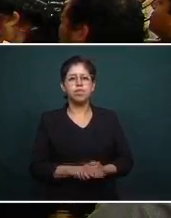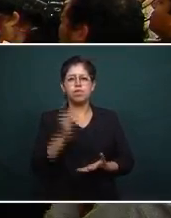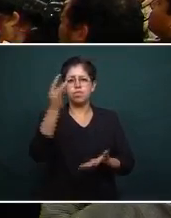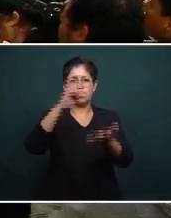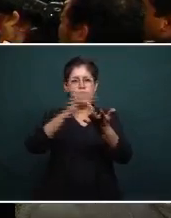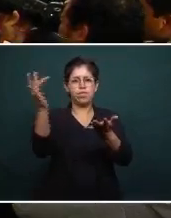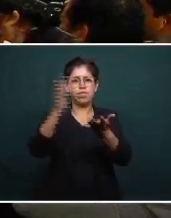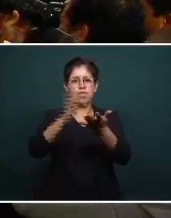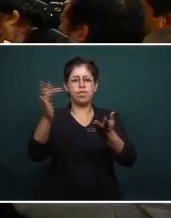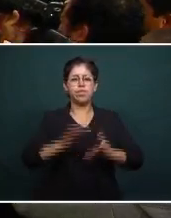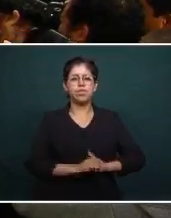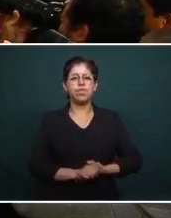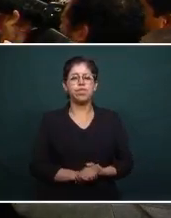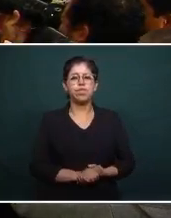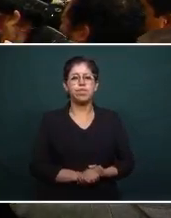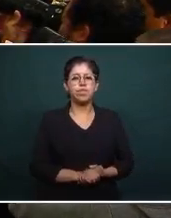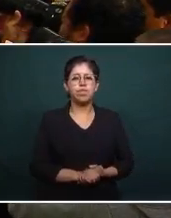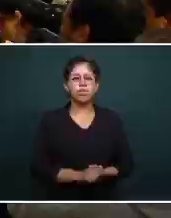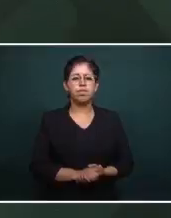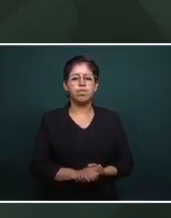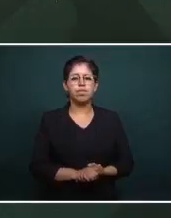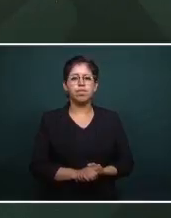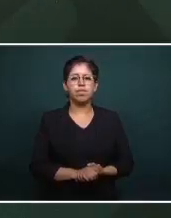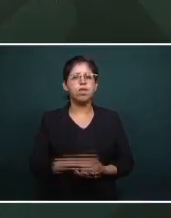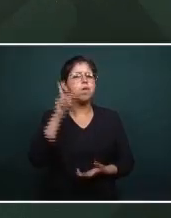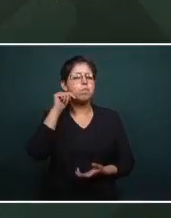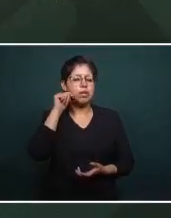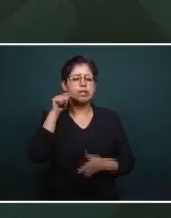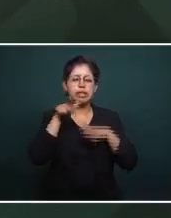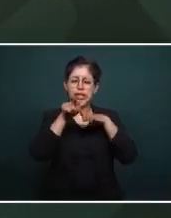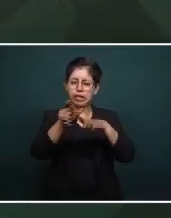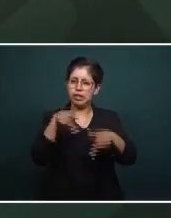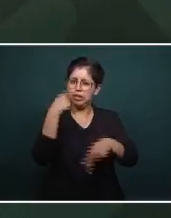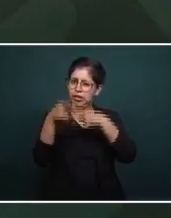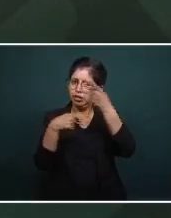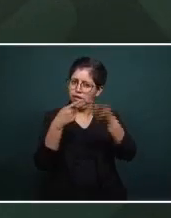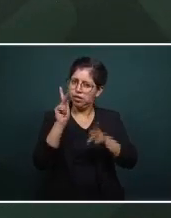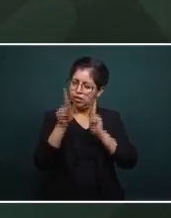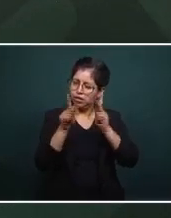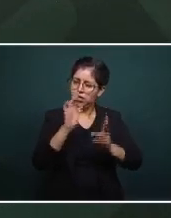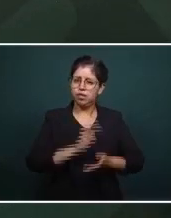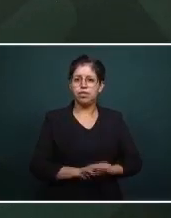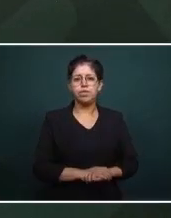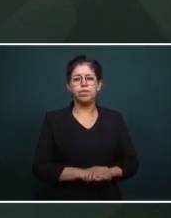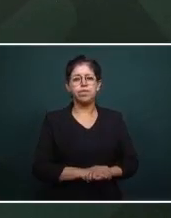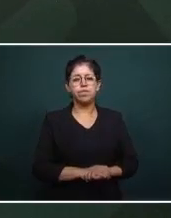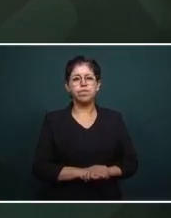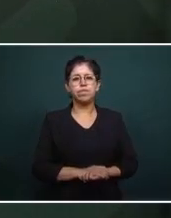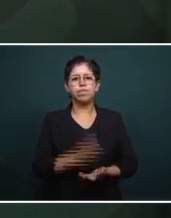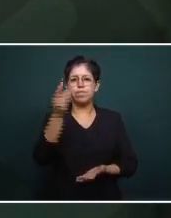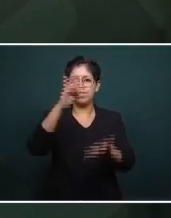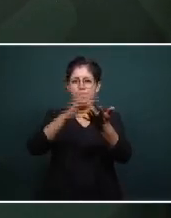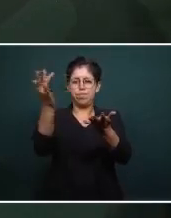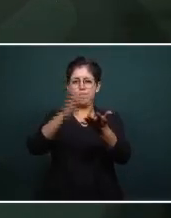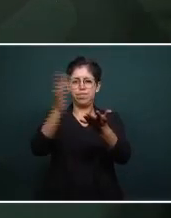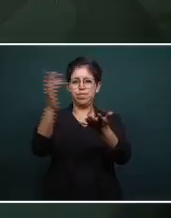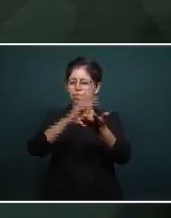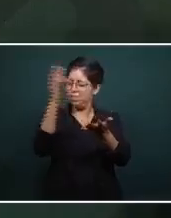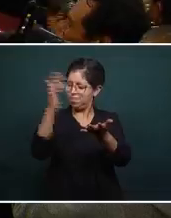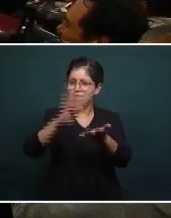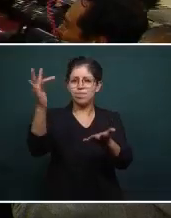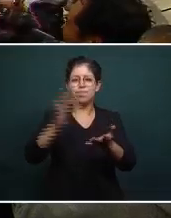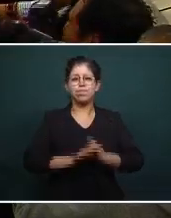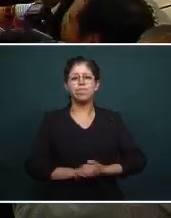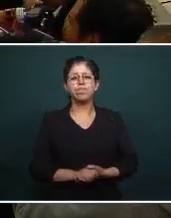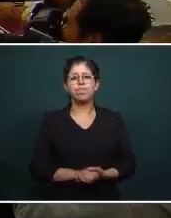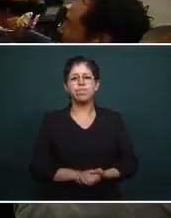Muchas gracias. Mañana seguimos hablando. Muchas gracias. Gracias.